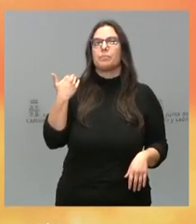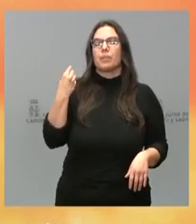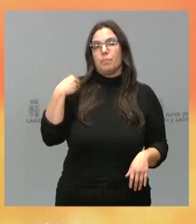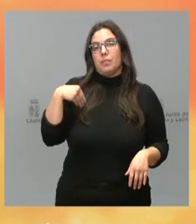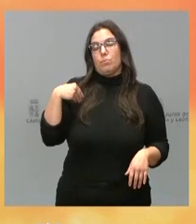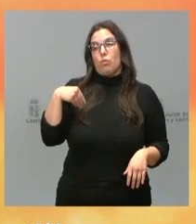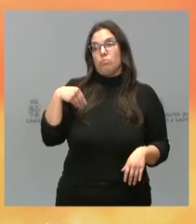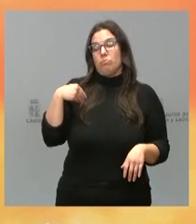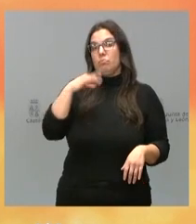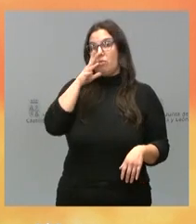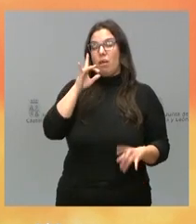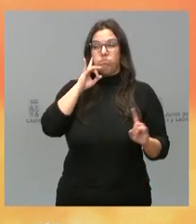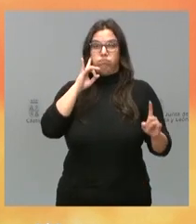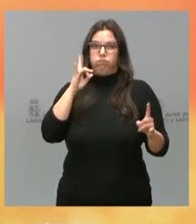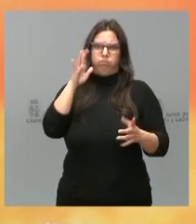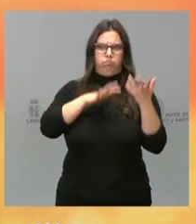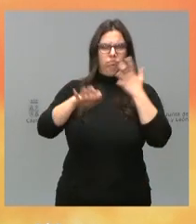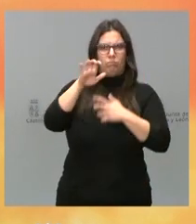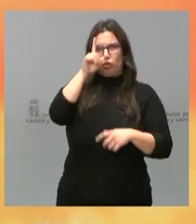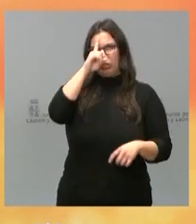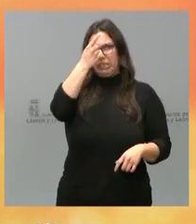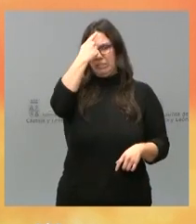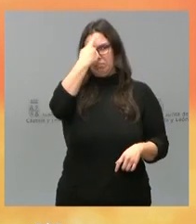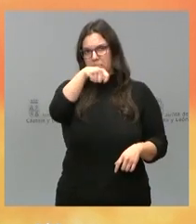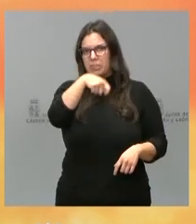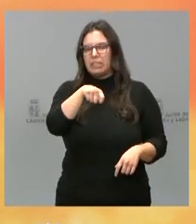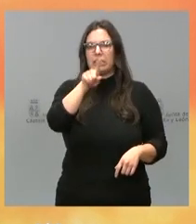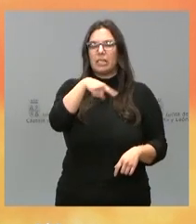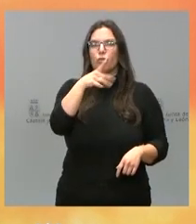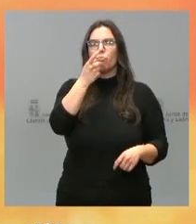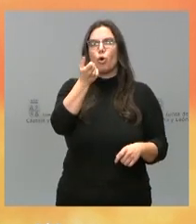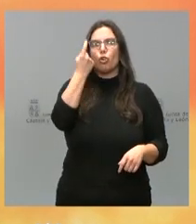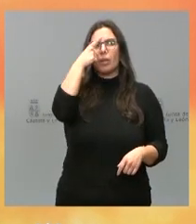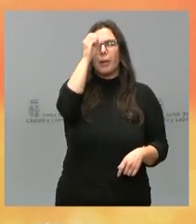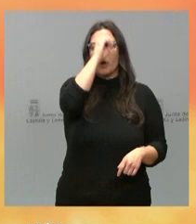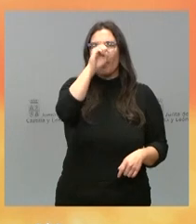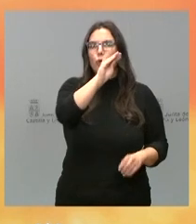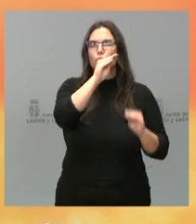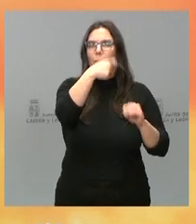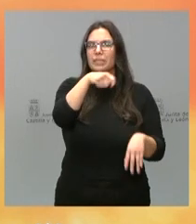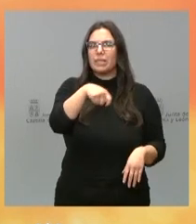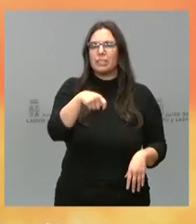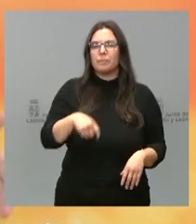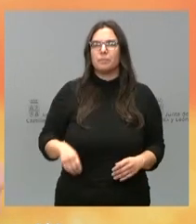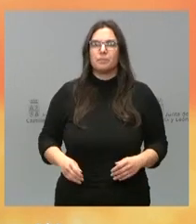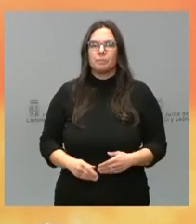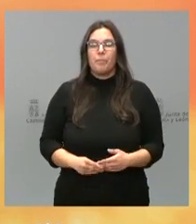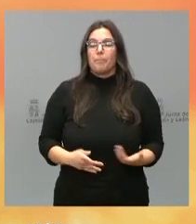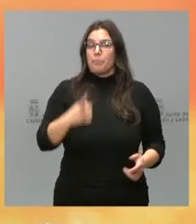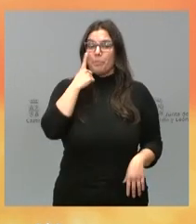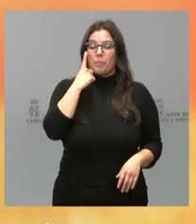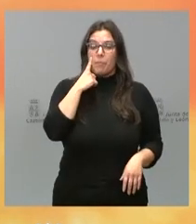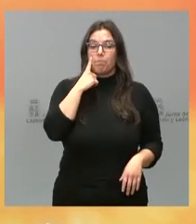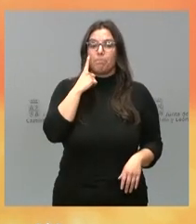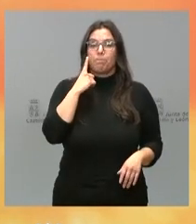bueno la polémica de estos días No sé si la conoce el presidente un poquito Cuál es la postura del presidente de la junta mire